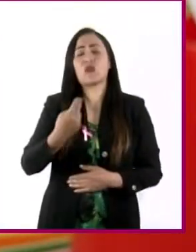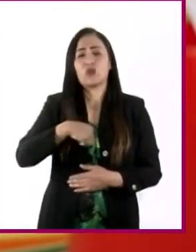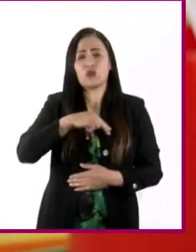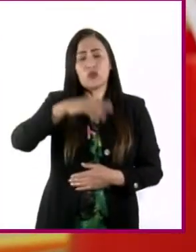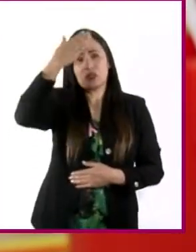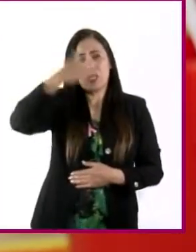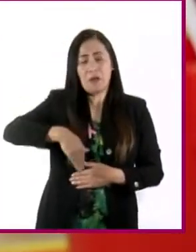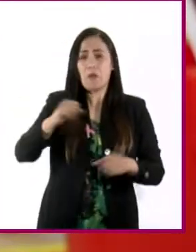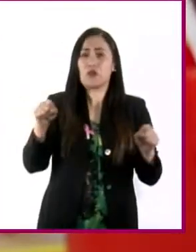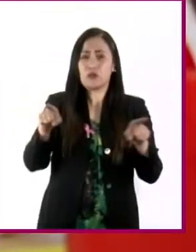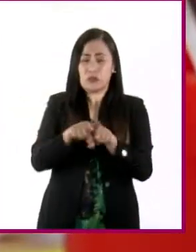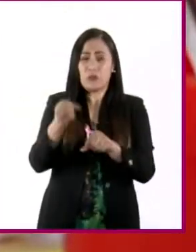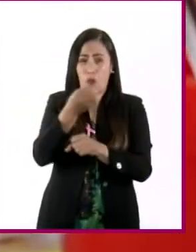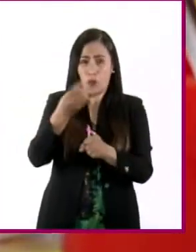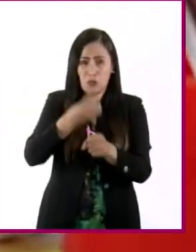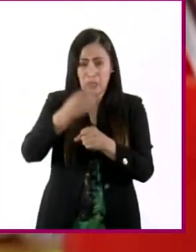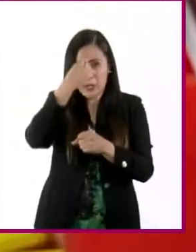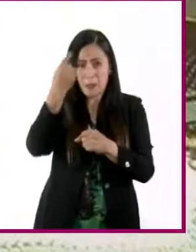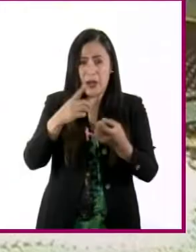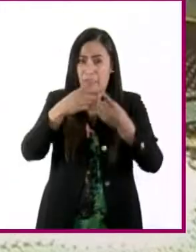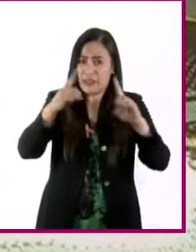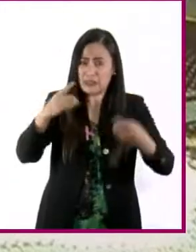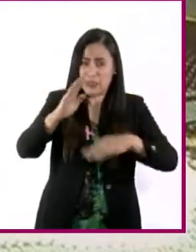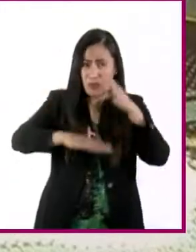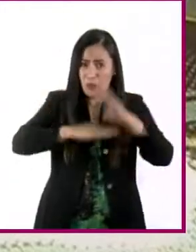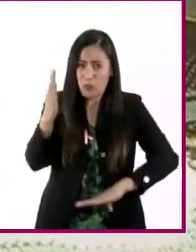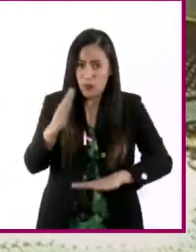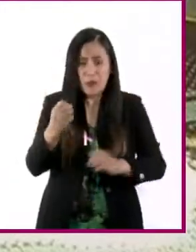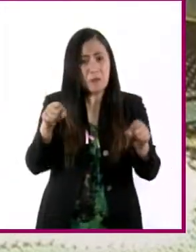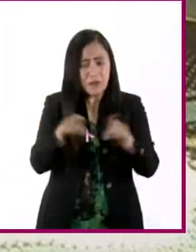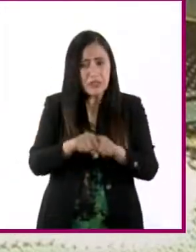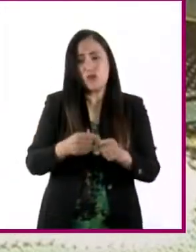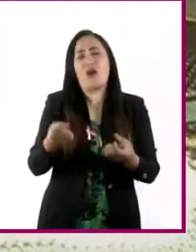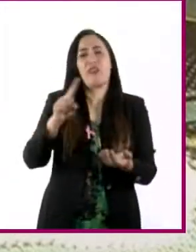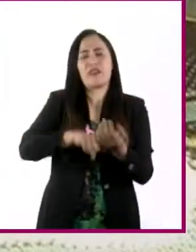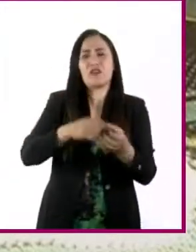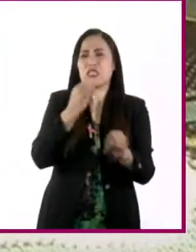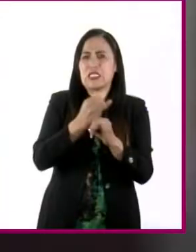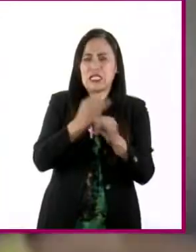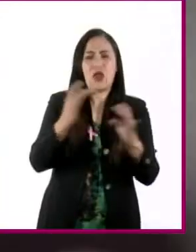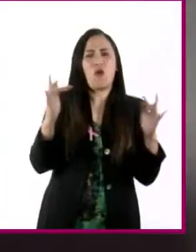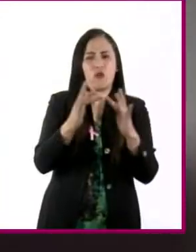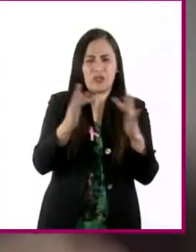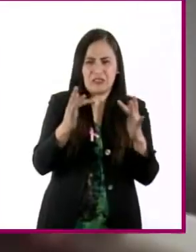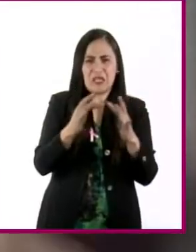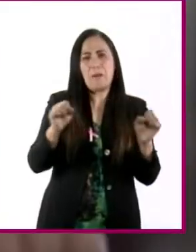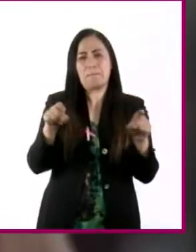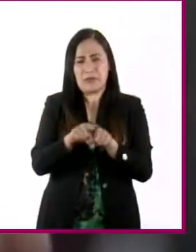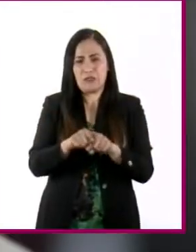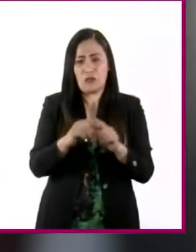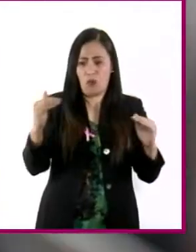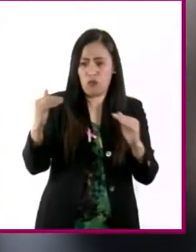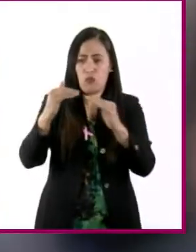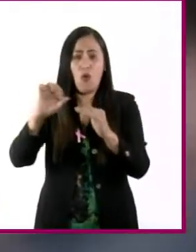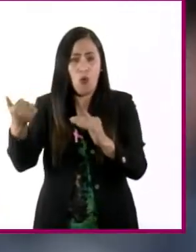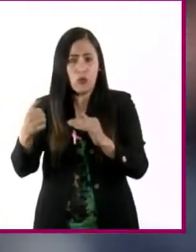con discapacidad, quienes se debían adaptar a las formas de enseñanza común. En 1937 se funda la Escuela Nacional para Ciegos,